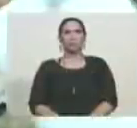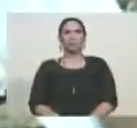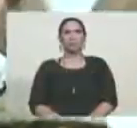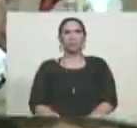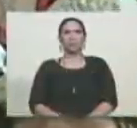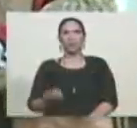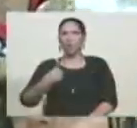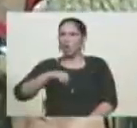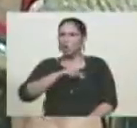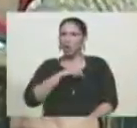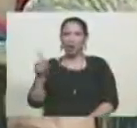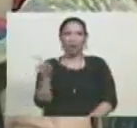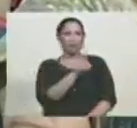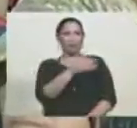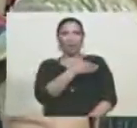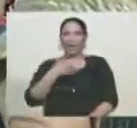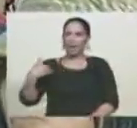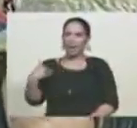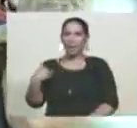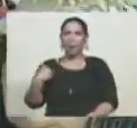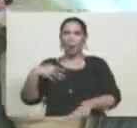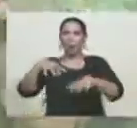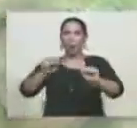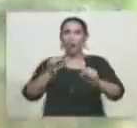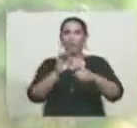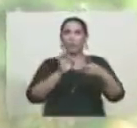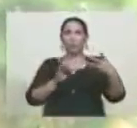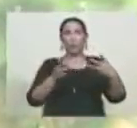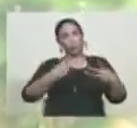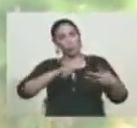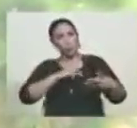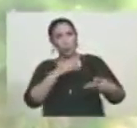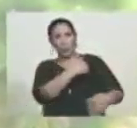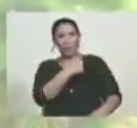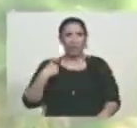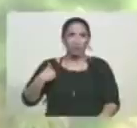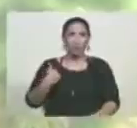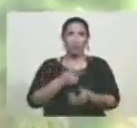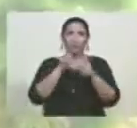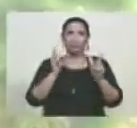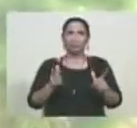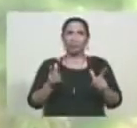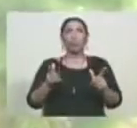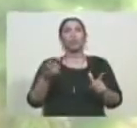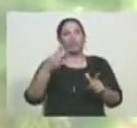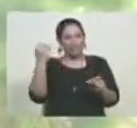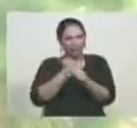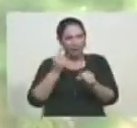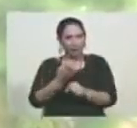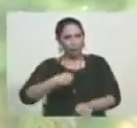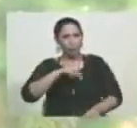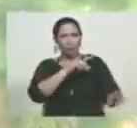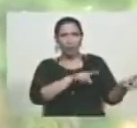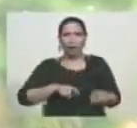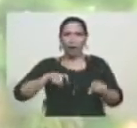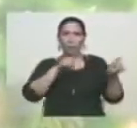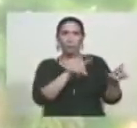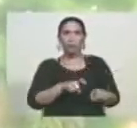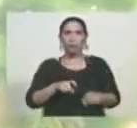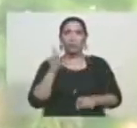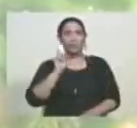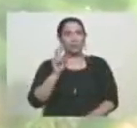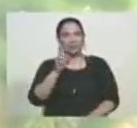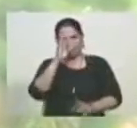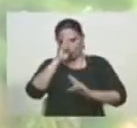Porque nosotros no queremos usurpar funciones. Nosotros queremos labrar nuestros campos. Pero sí necesitamos